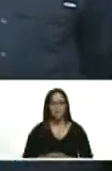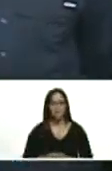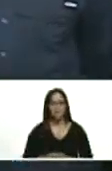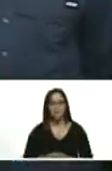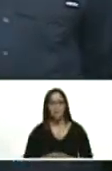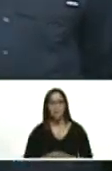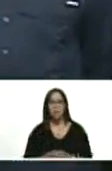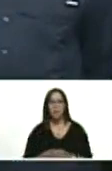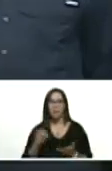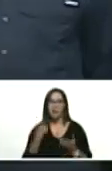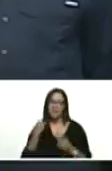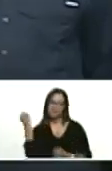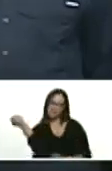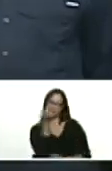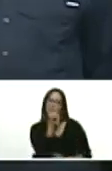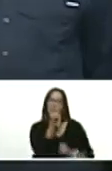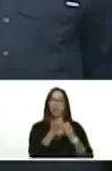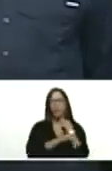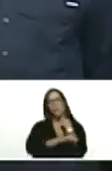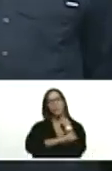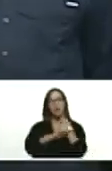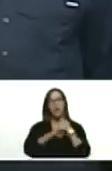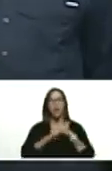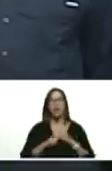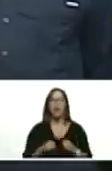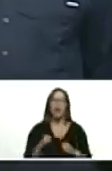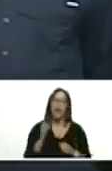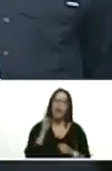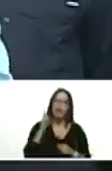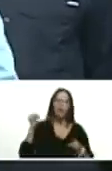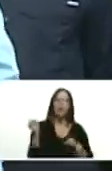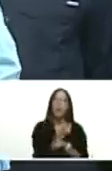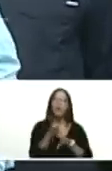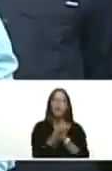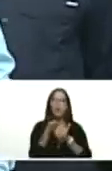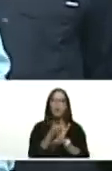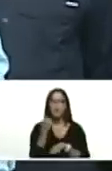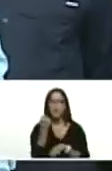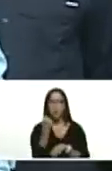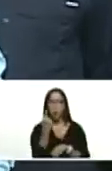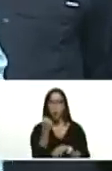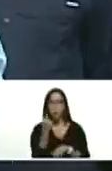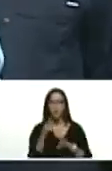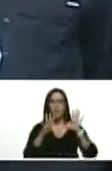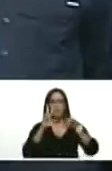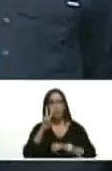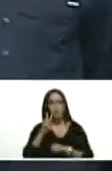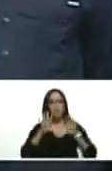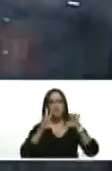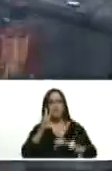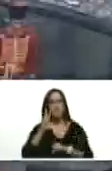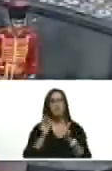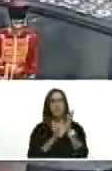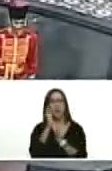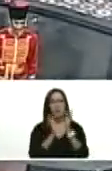para clavarle el puñal por la espalda a aquel golpe de Estado del 11, 12 y 13 de abril del año